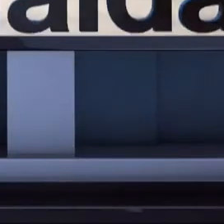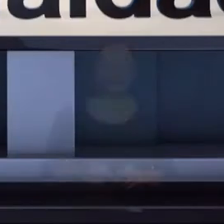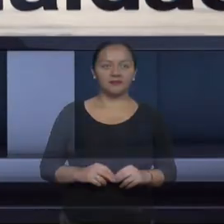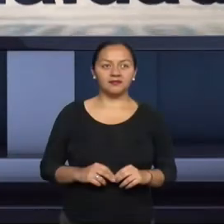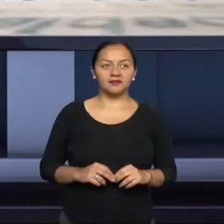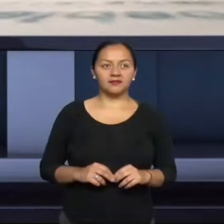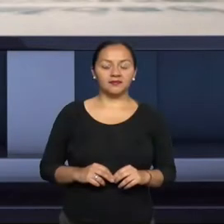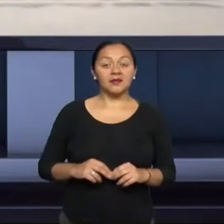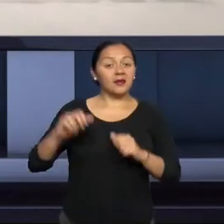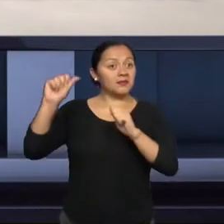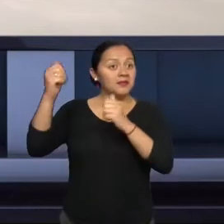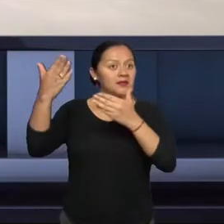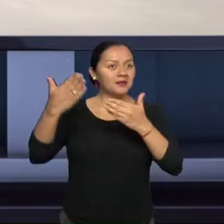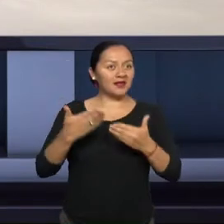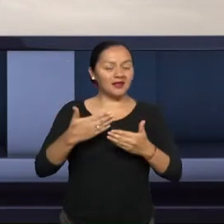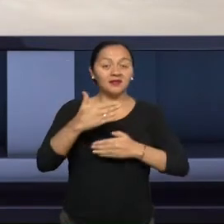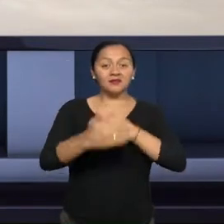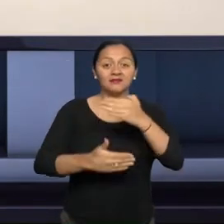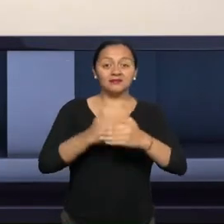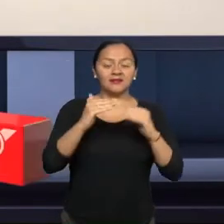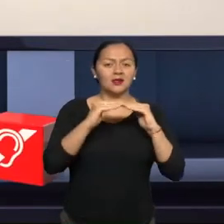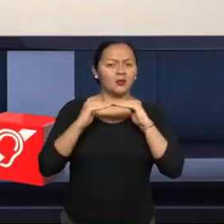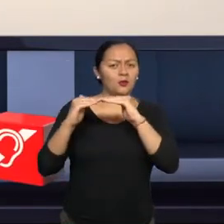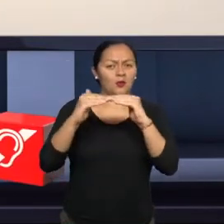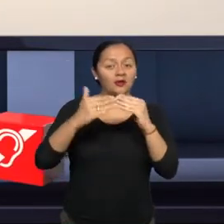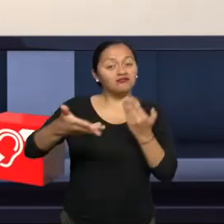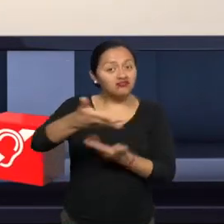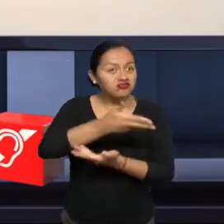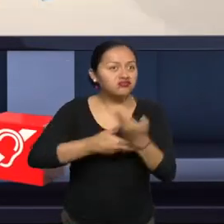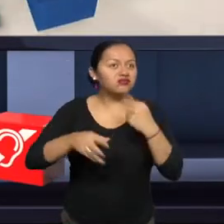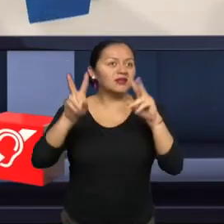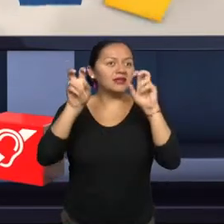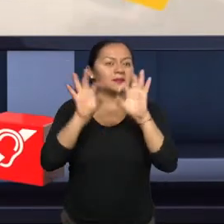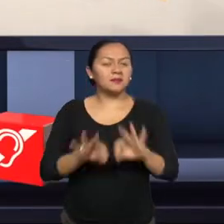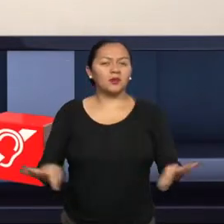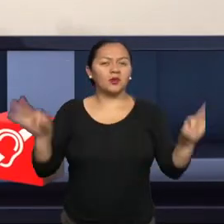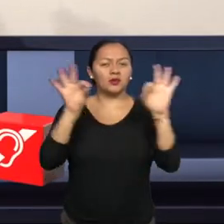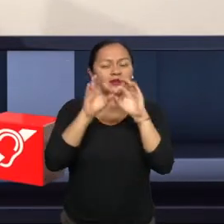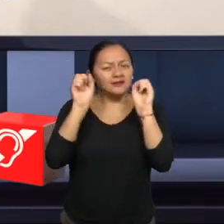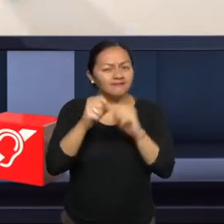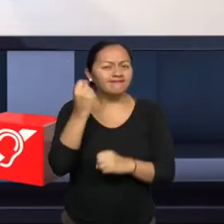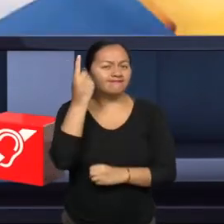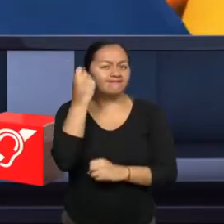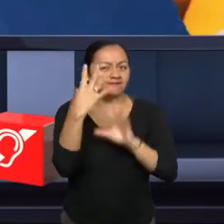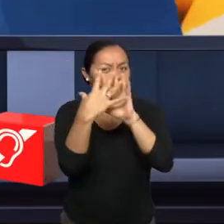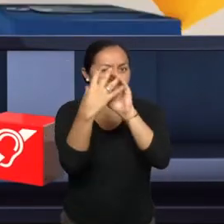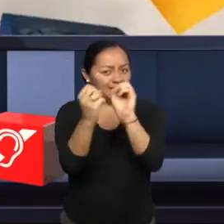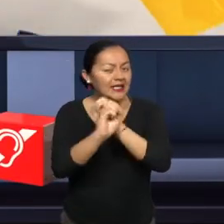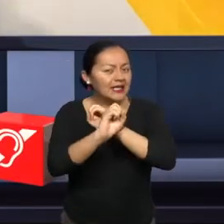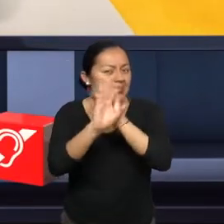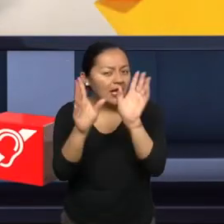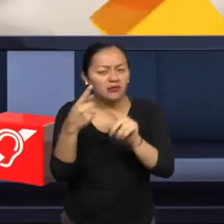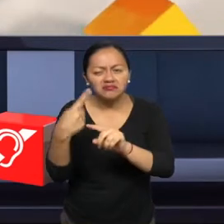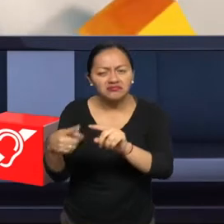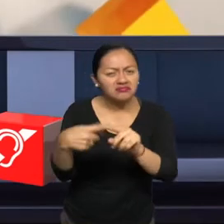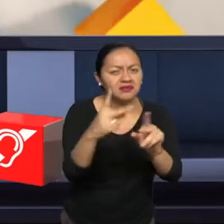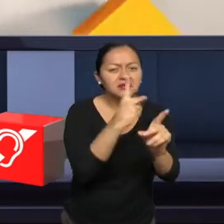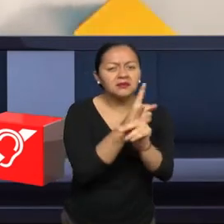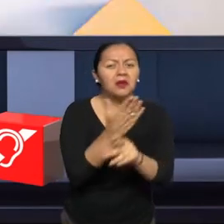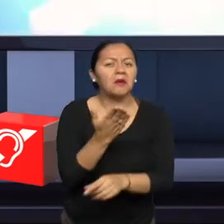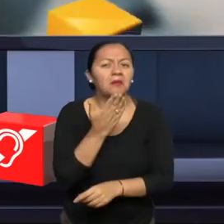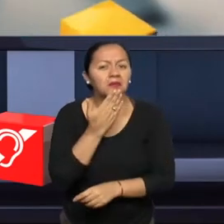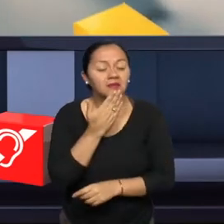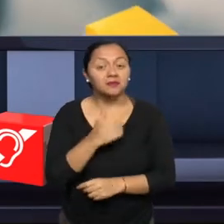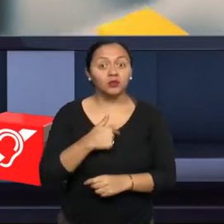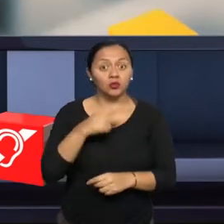Bienvenidos. Construyendo Igualdad continúa compartiendo temas de su interés que nos permiten entender de mejor manera la diversidad. Cuando hablamos de